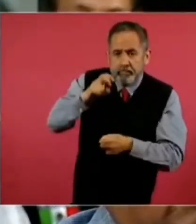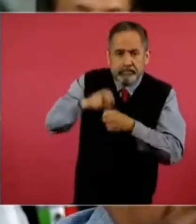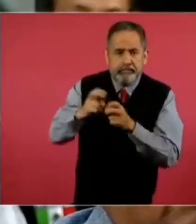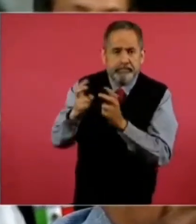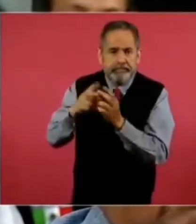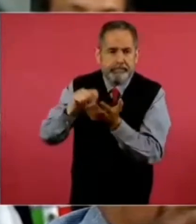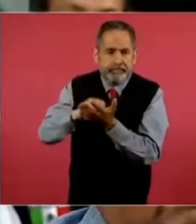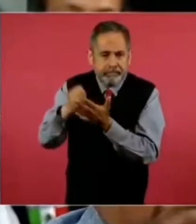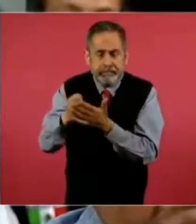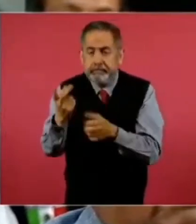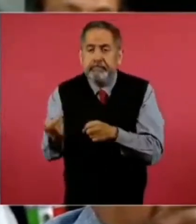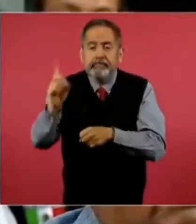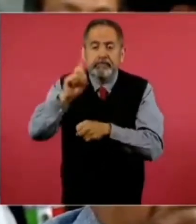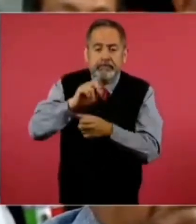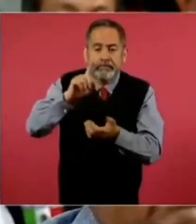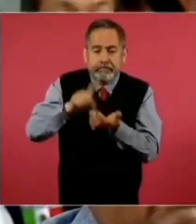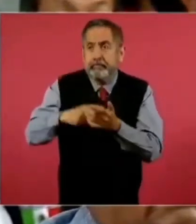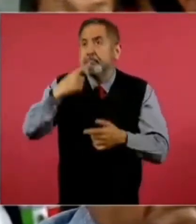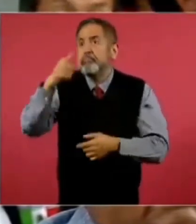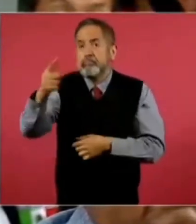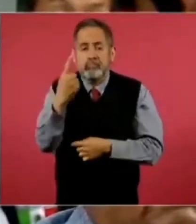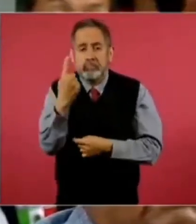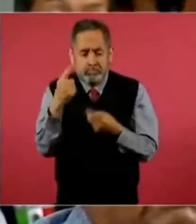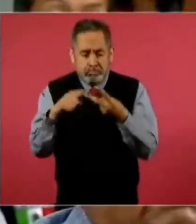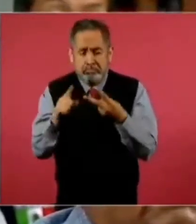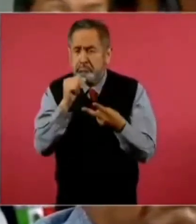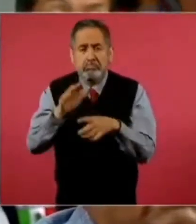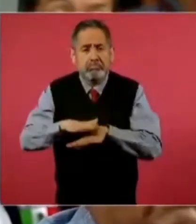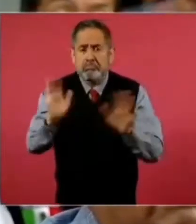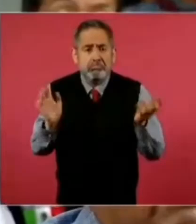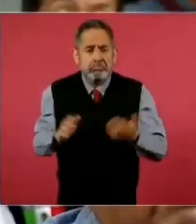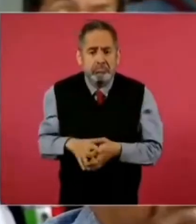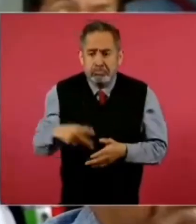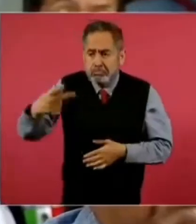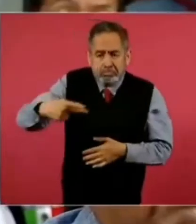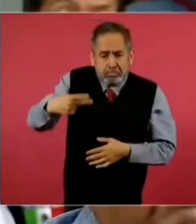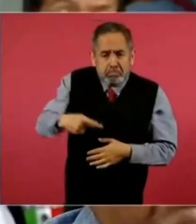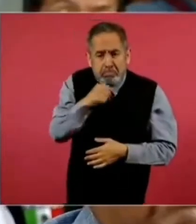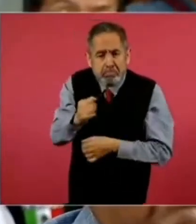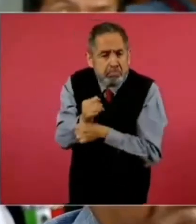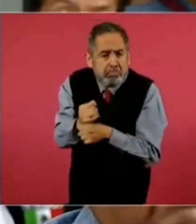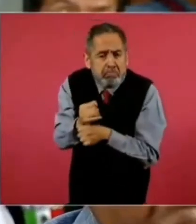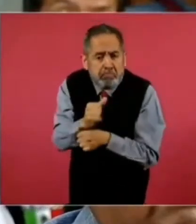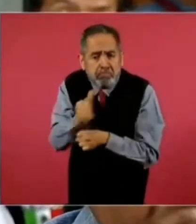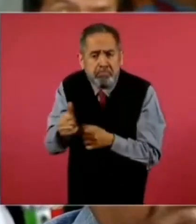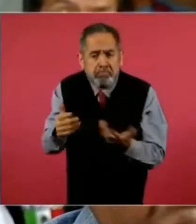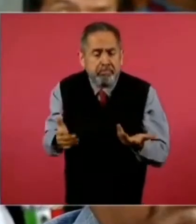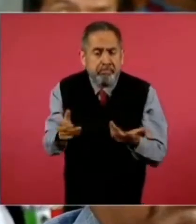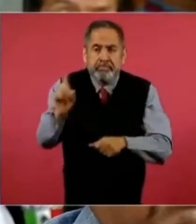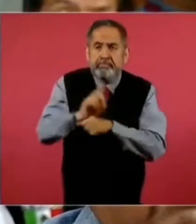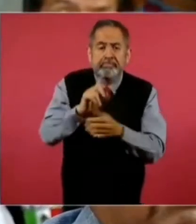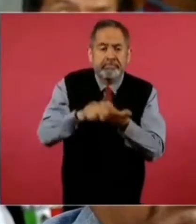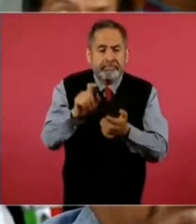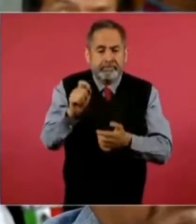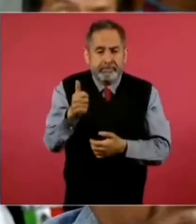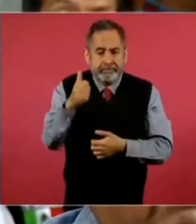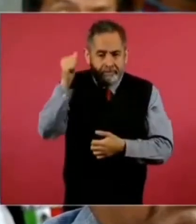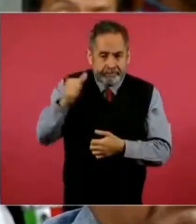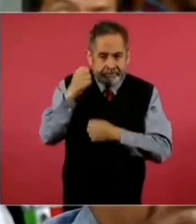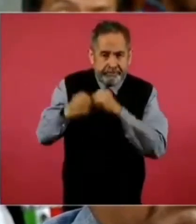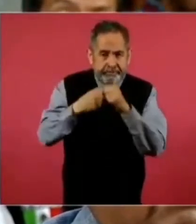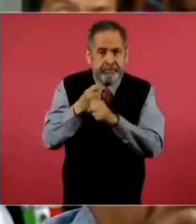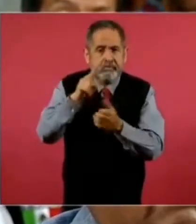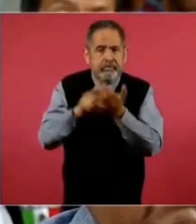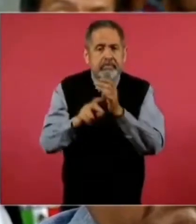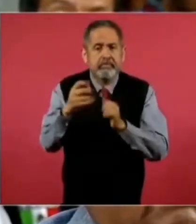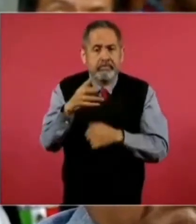además del día que interpuse la denuncia. Y el 26 de abril de este 2024, la